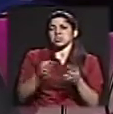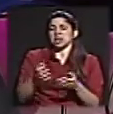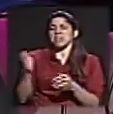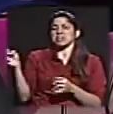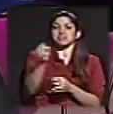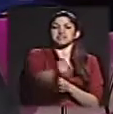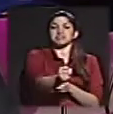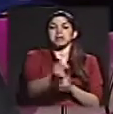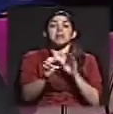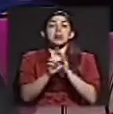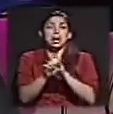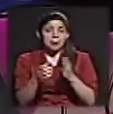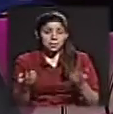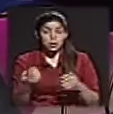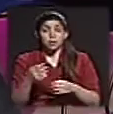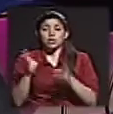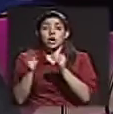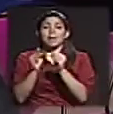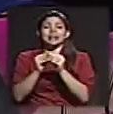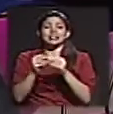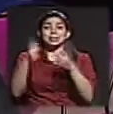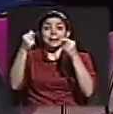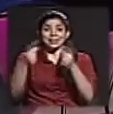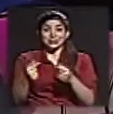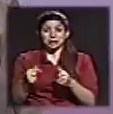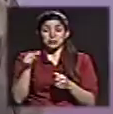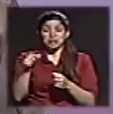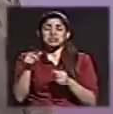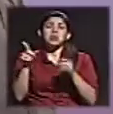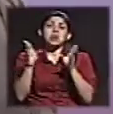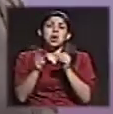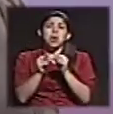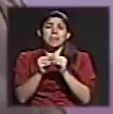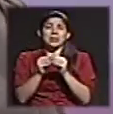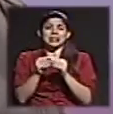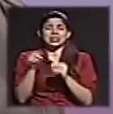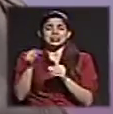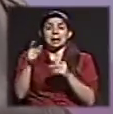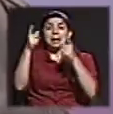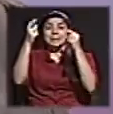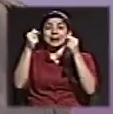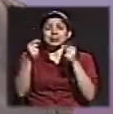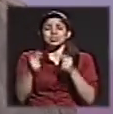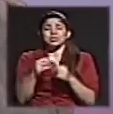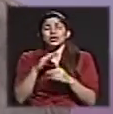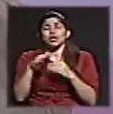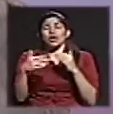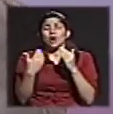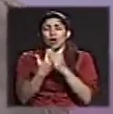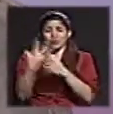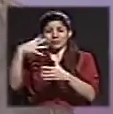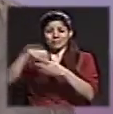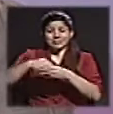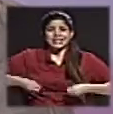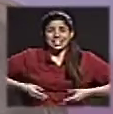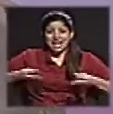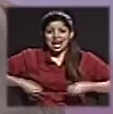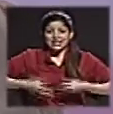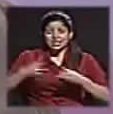ejemplo, digamos en la Comisión de Hacienda y Presupuesto, que es una de las comisiones en que se presupuesta todo el gasto